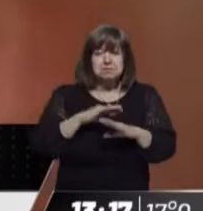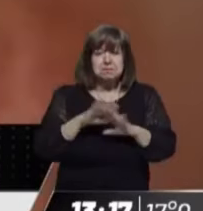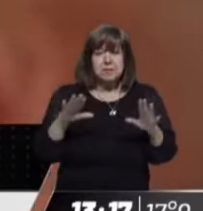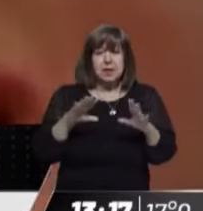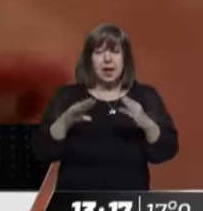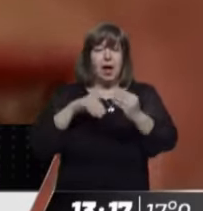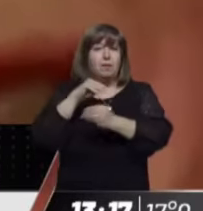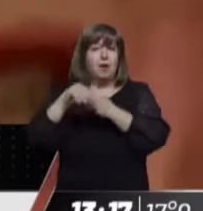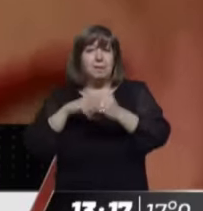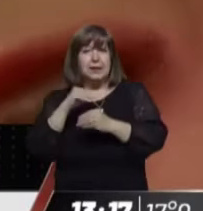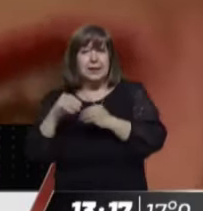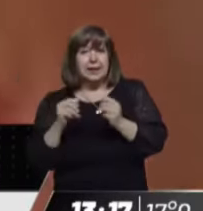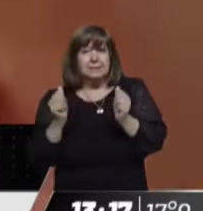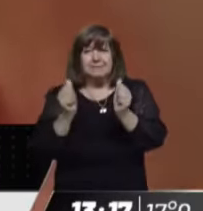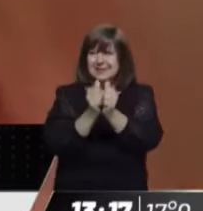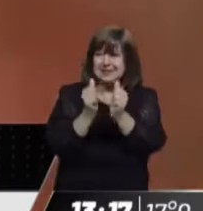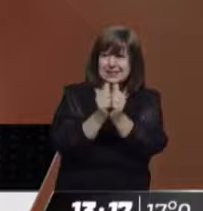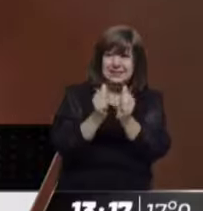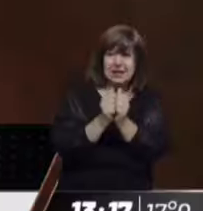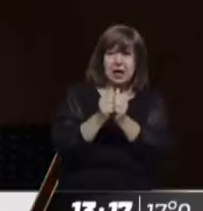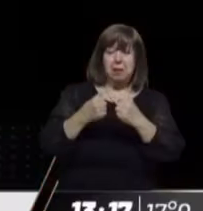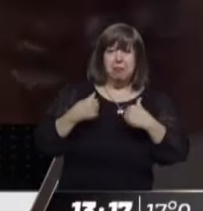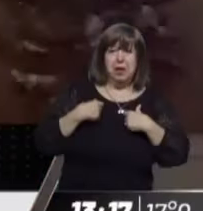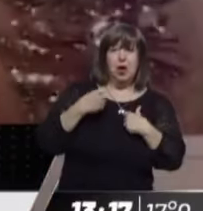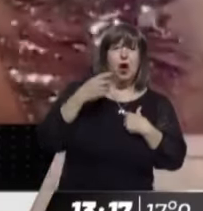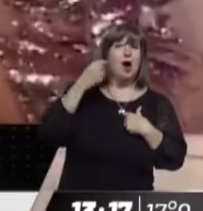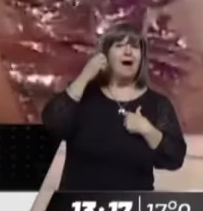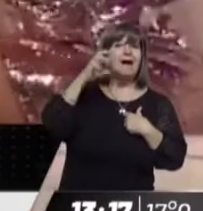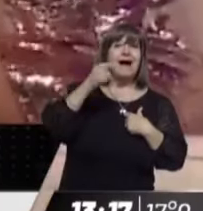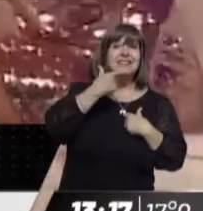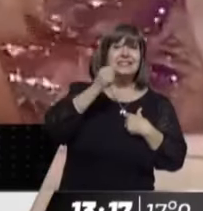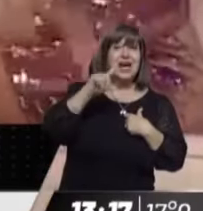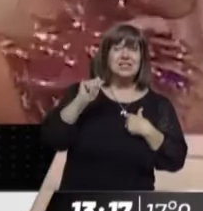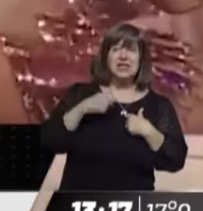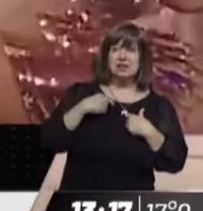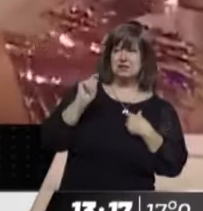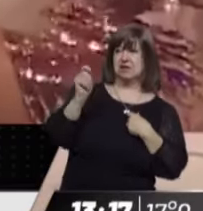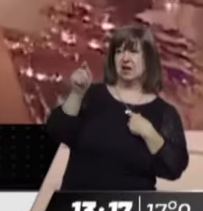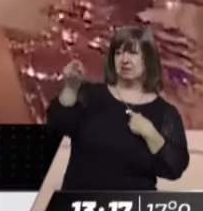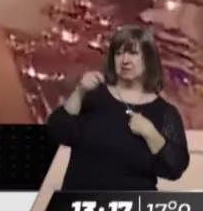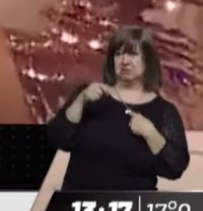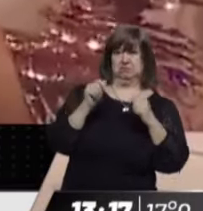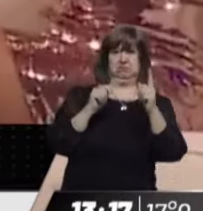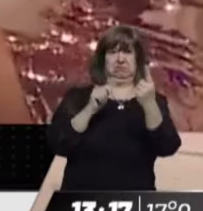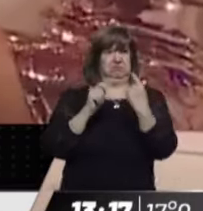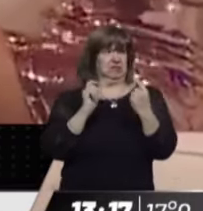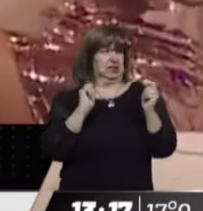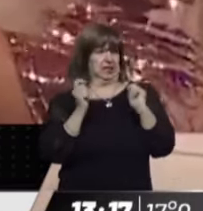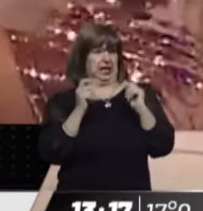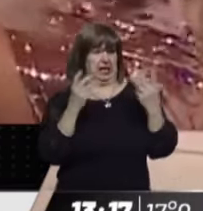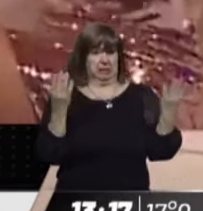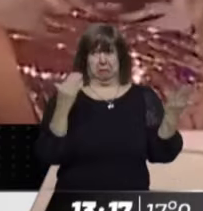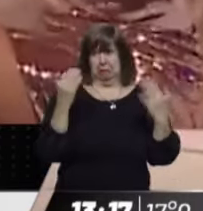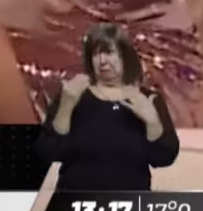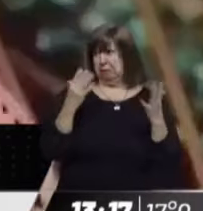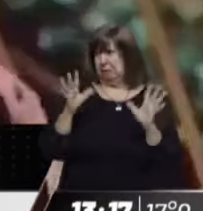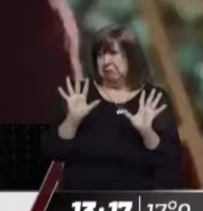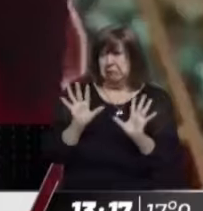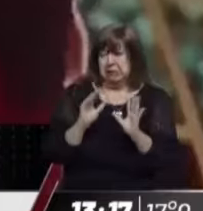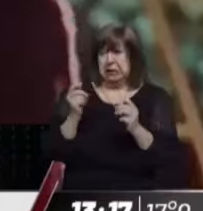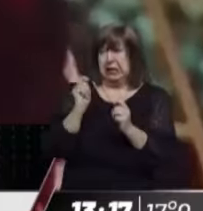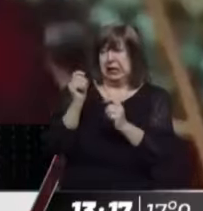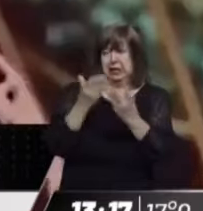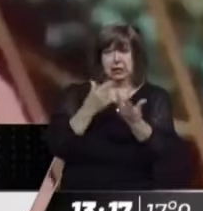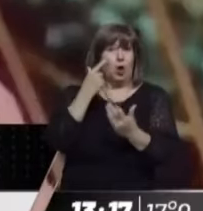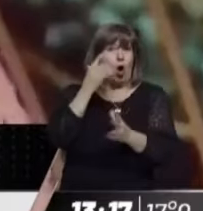está permanentemente a su lado, pero ya no reconoce absolutamente a nadie. Este para mí es uno de los momentos más fuertes en la